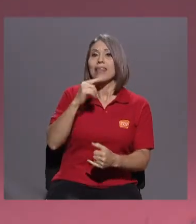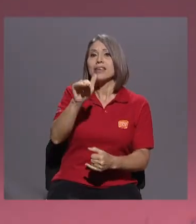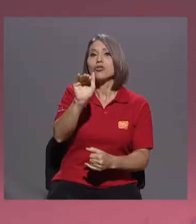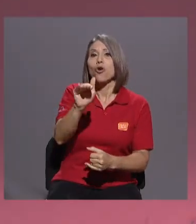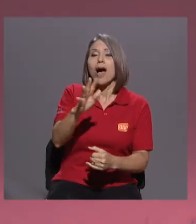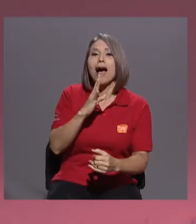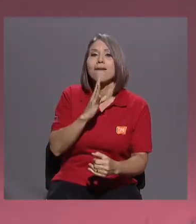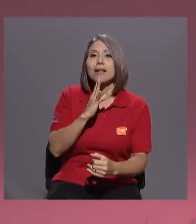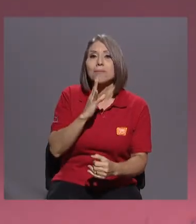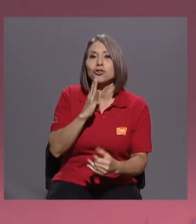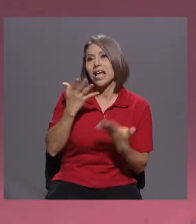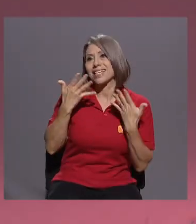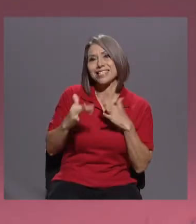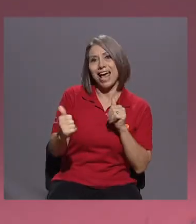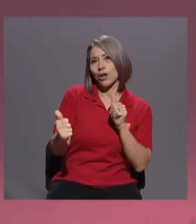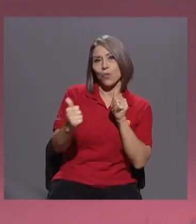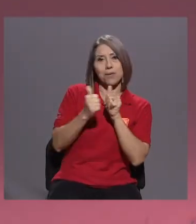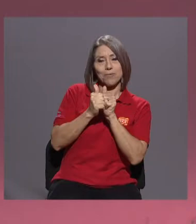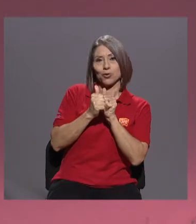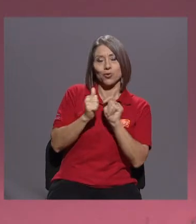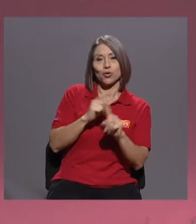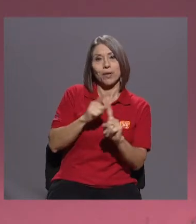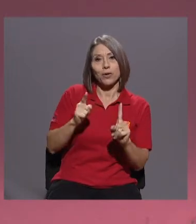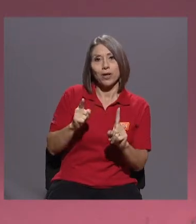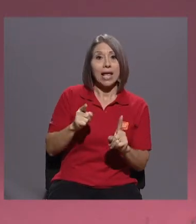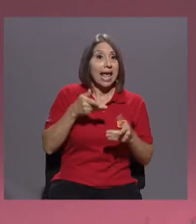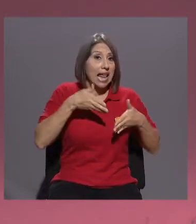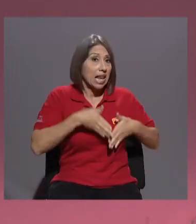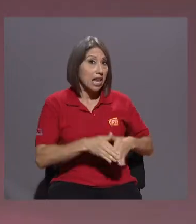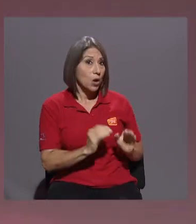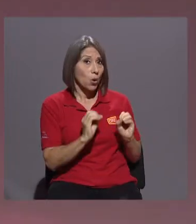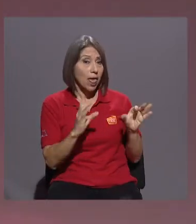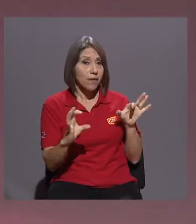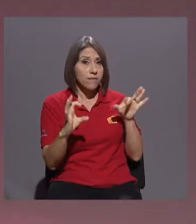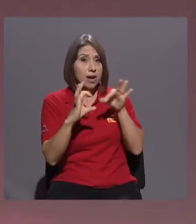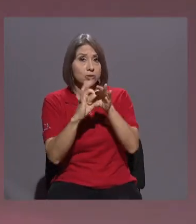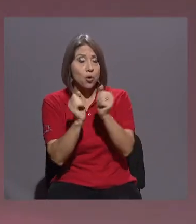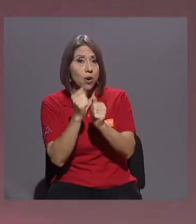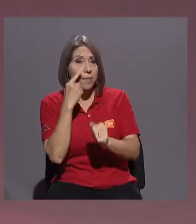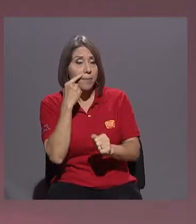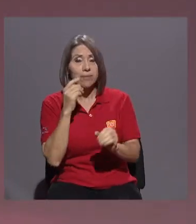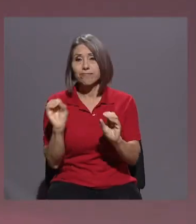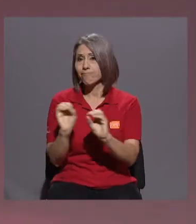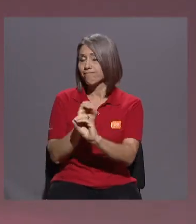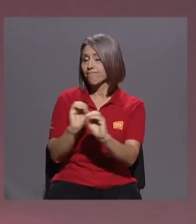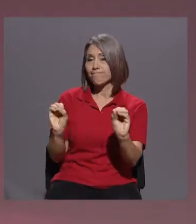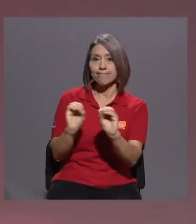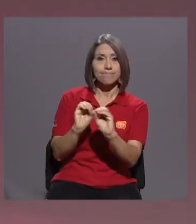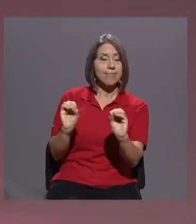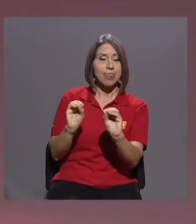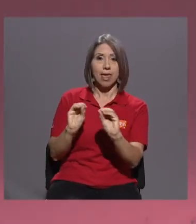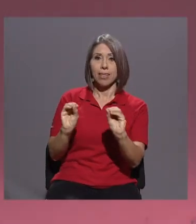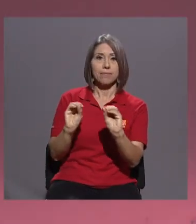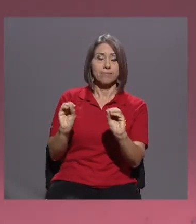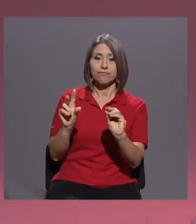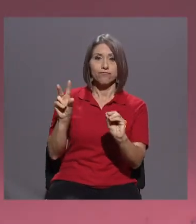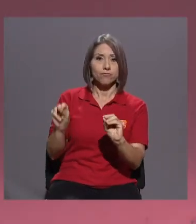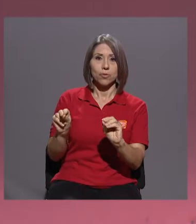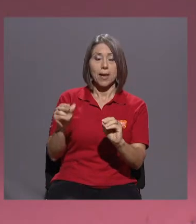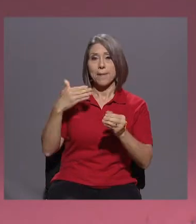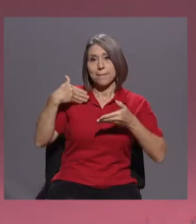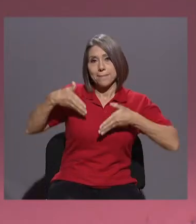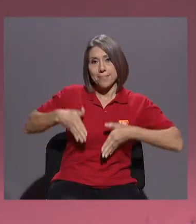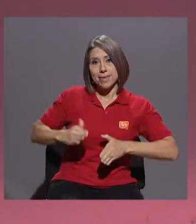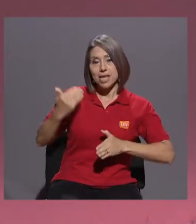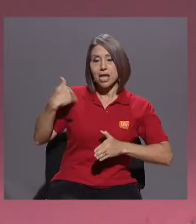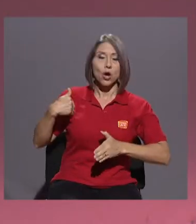Hablemos Aunque ya no vivimos juntos Pero Es el padre Y el hijo No tiene relación Con el papá No, absolutamente nada No